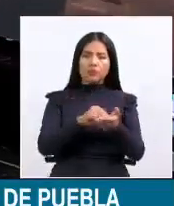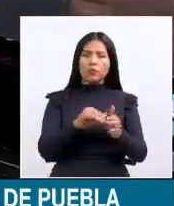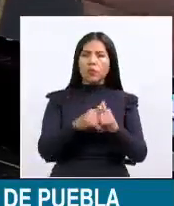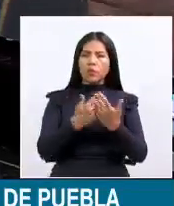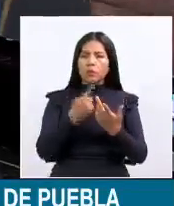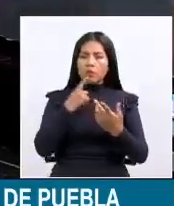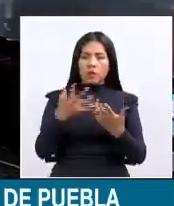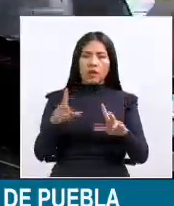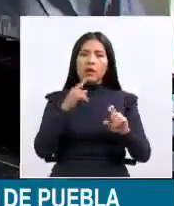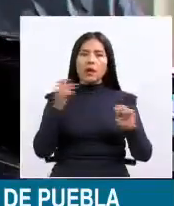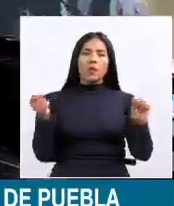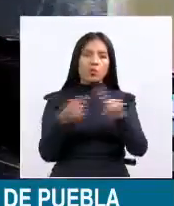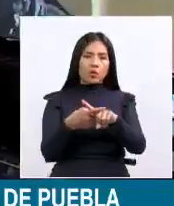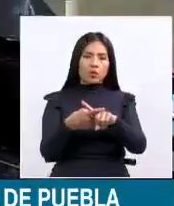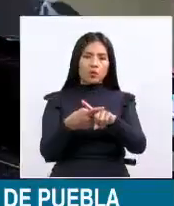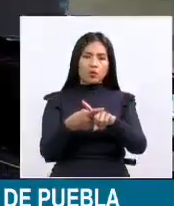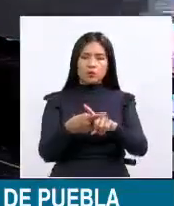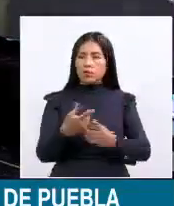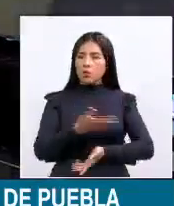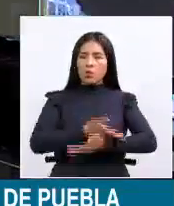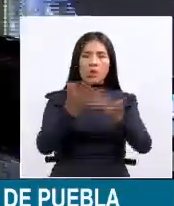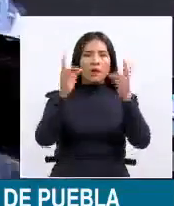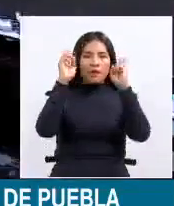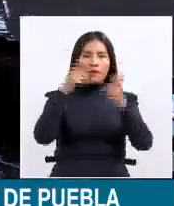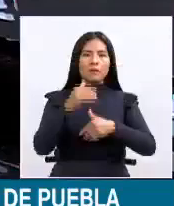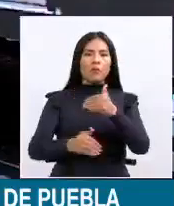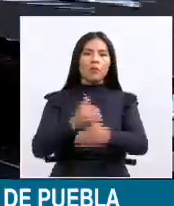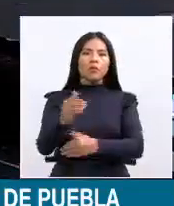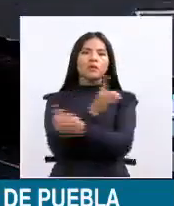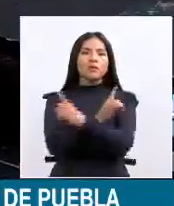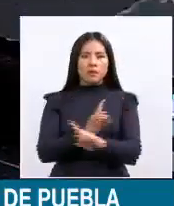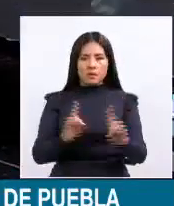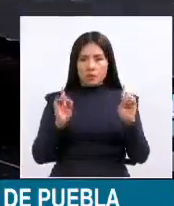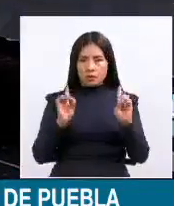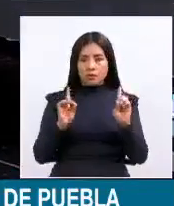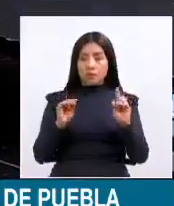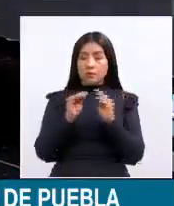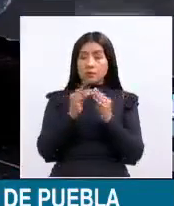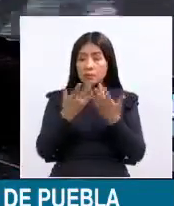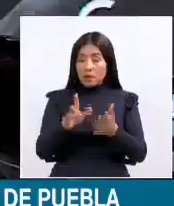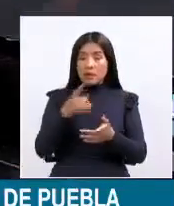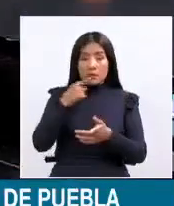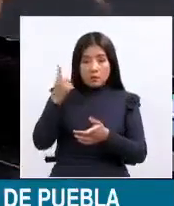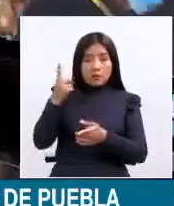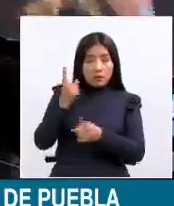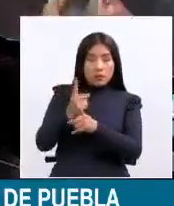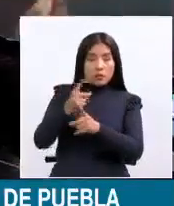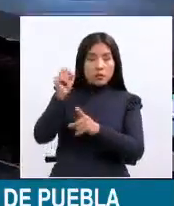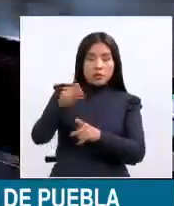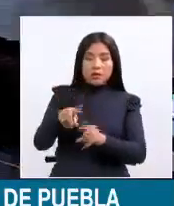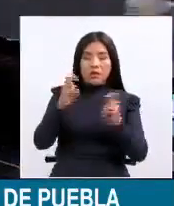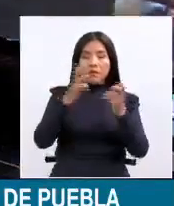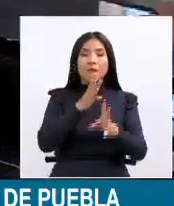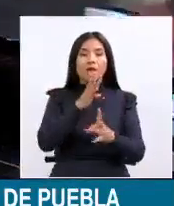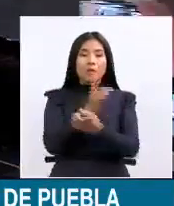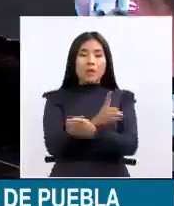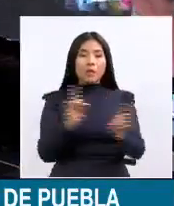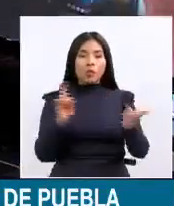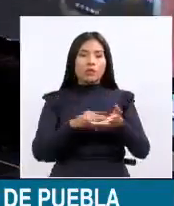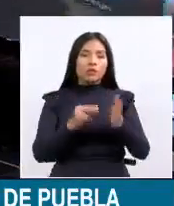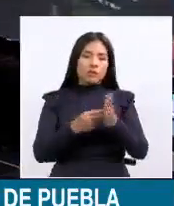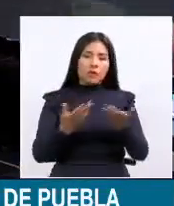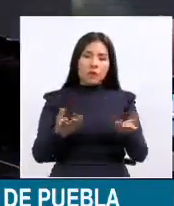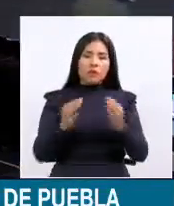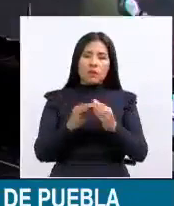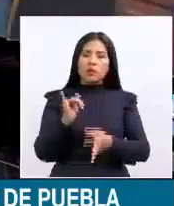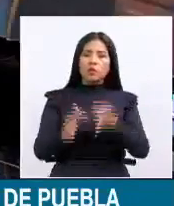de forma diametralmente opuesta a cualquier proceso democrático. Y por supuesto, como tú me has dicho, cuando hablamos de democracia, desde una